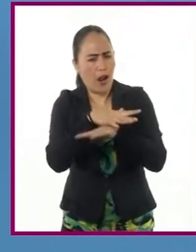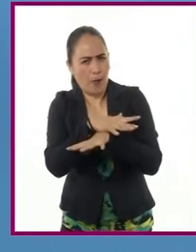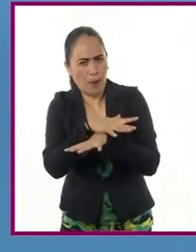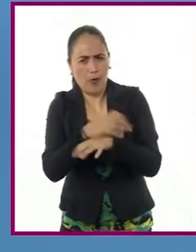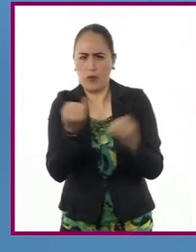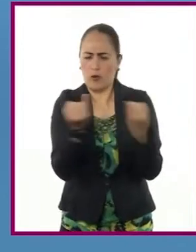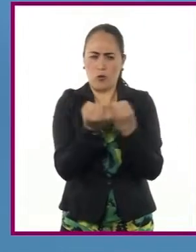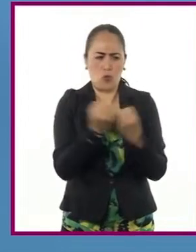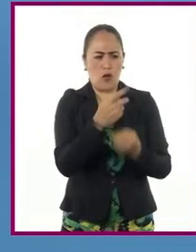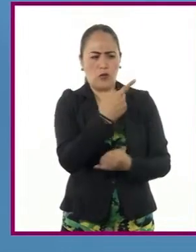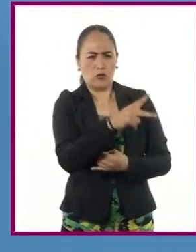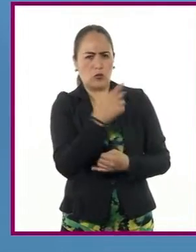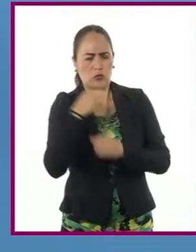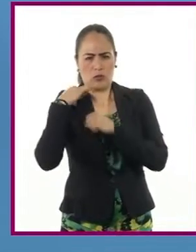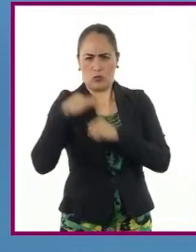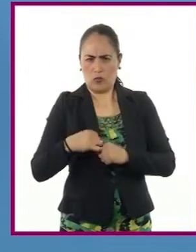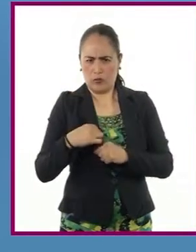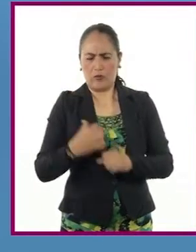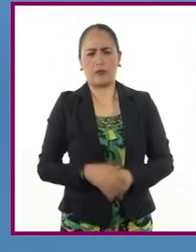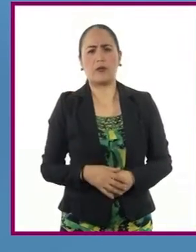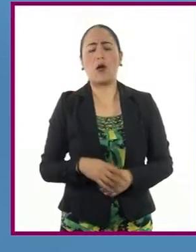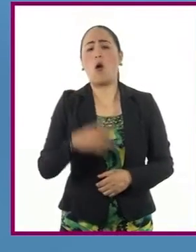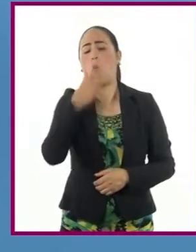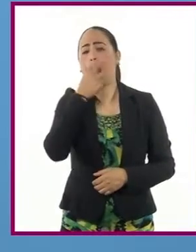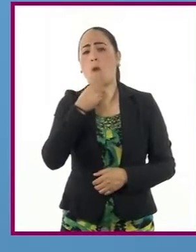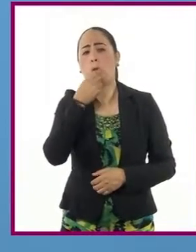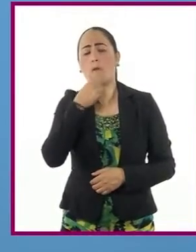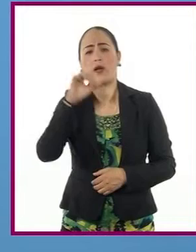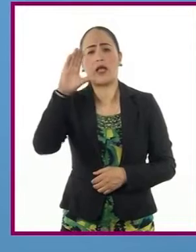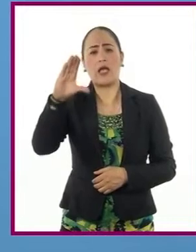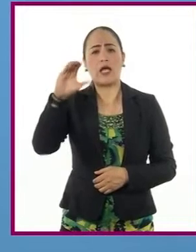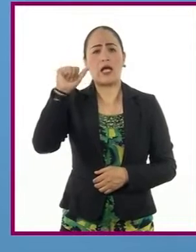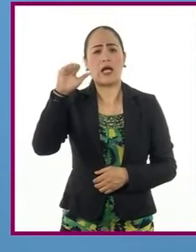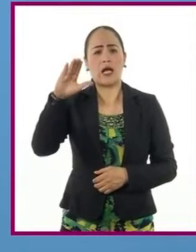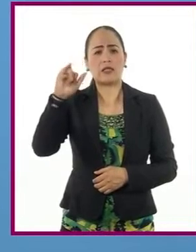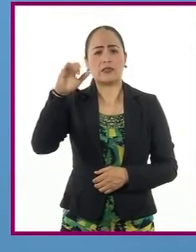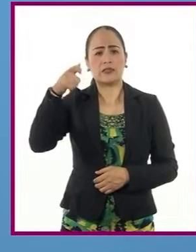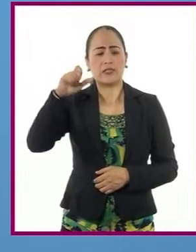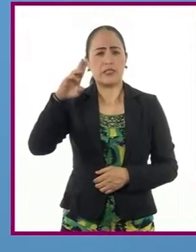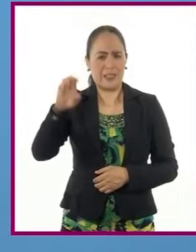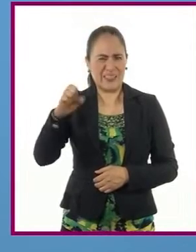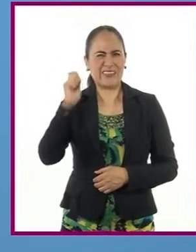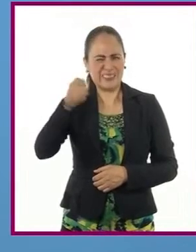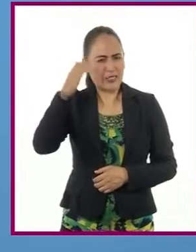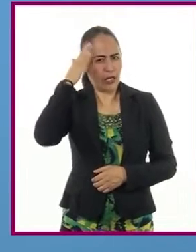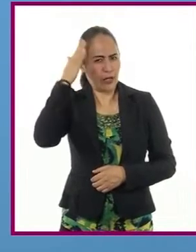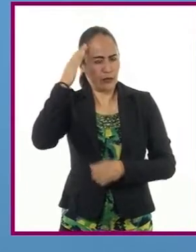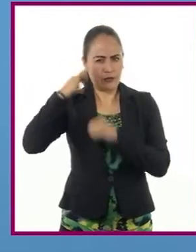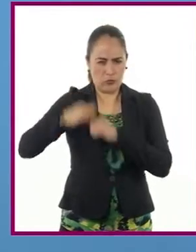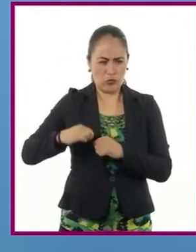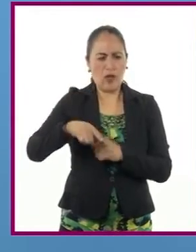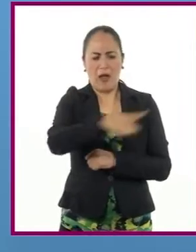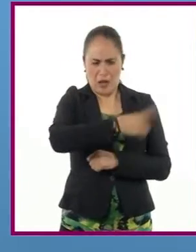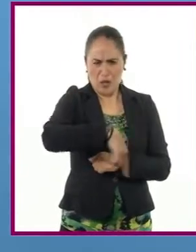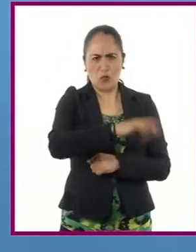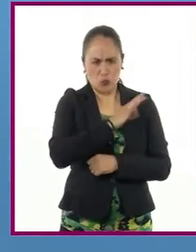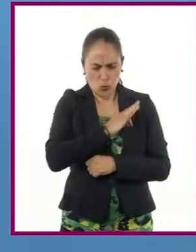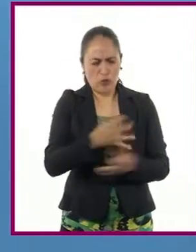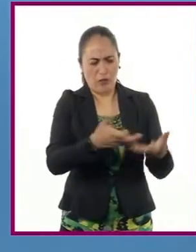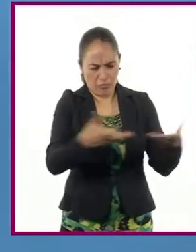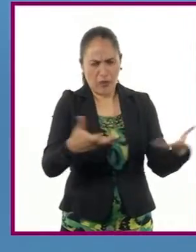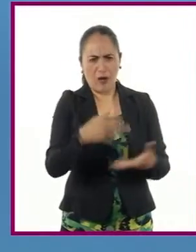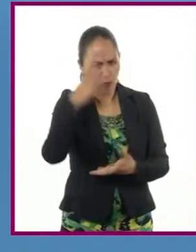autoridades, gobernados por un cacique indígena. Tenían derecho al ejercicio de la propiedad comunal o